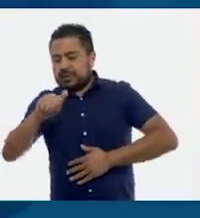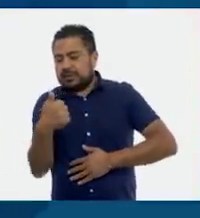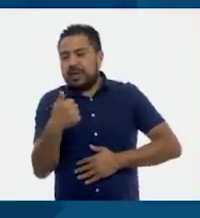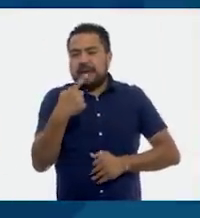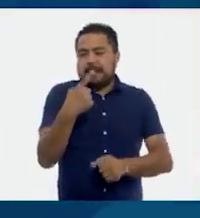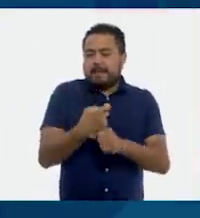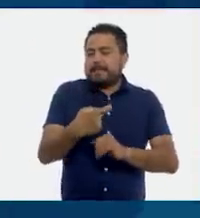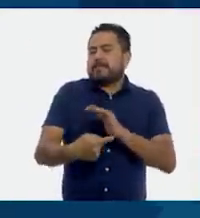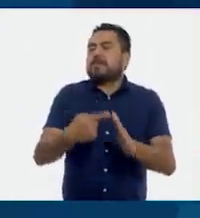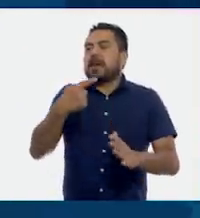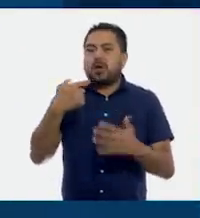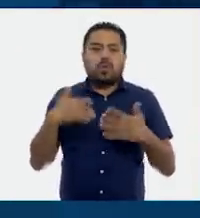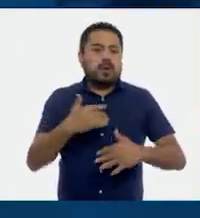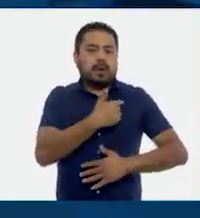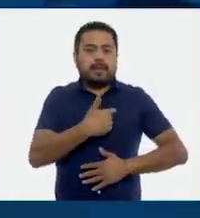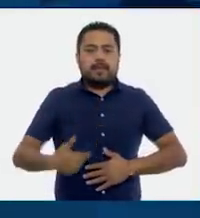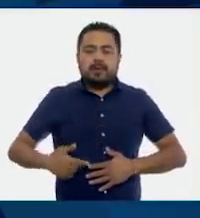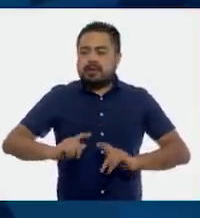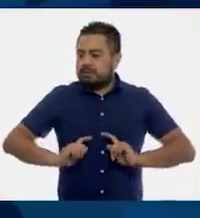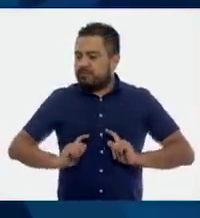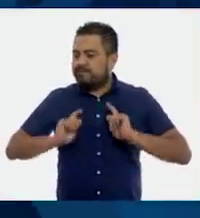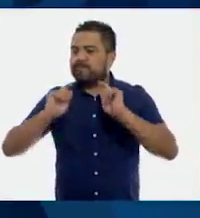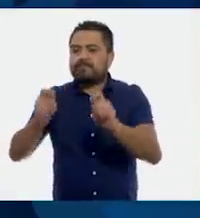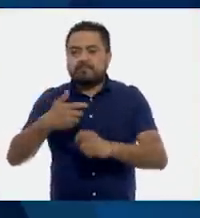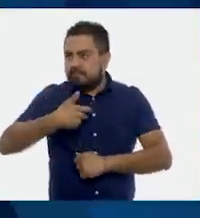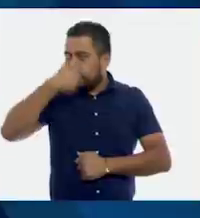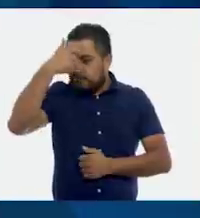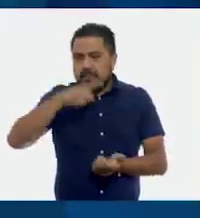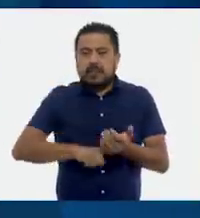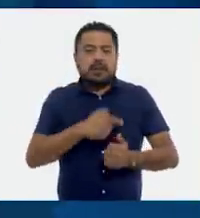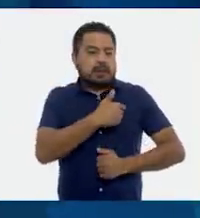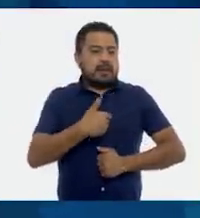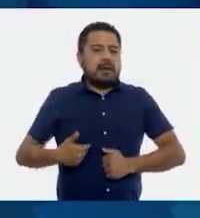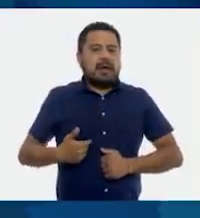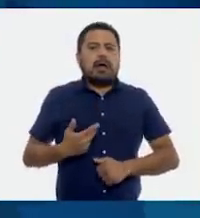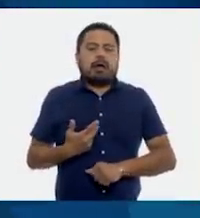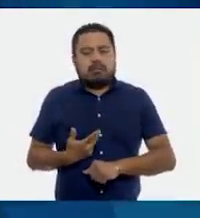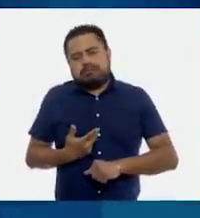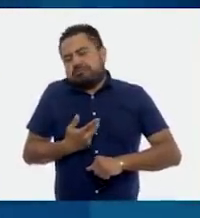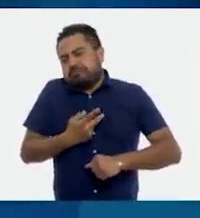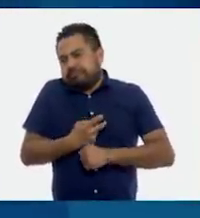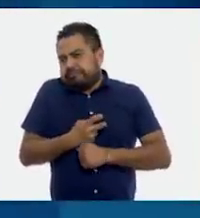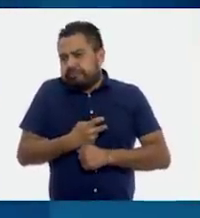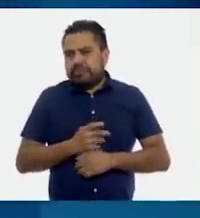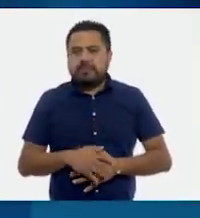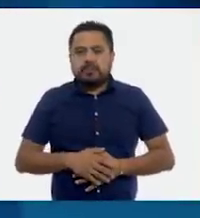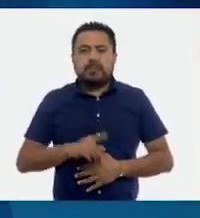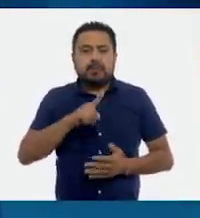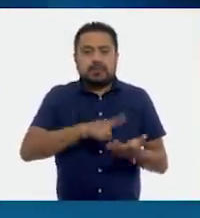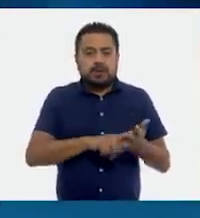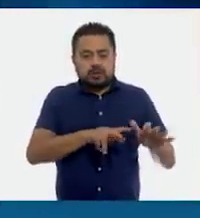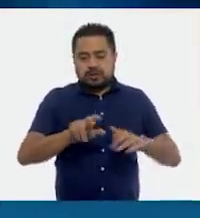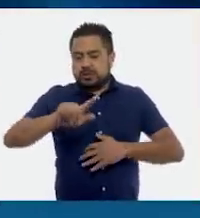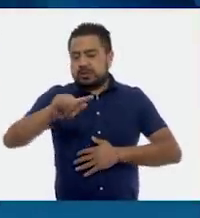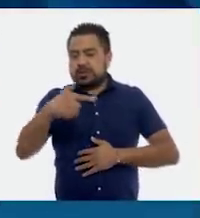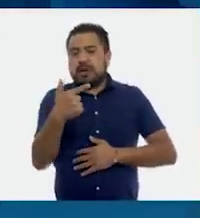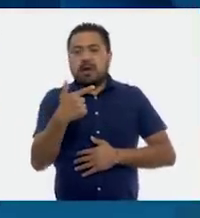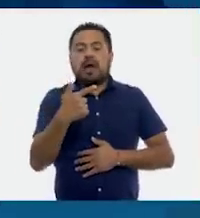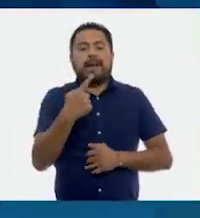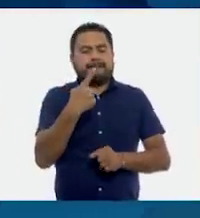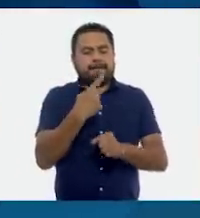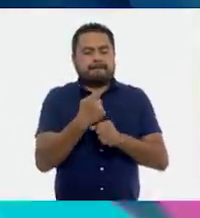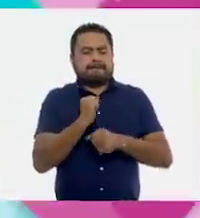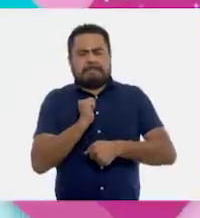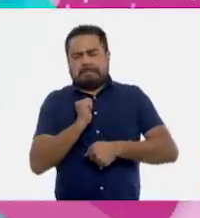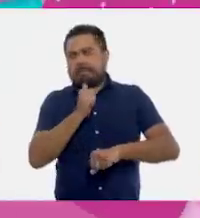por primera vez se convirtió en presidente de México, aunque solo fue presidente interino. Y ya en 1877 se convirtió por